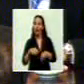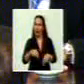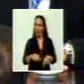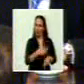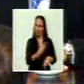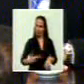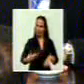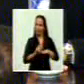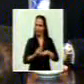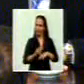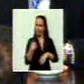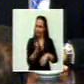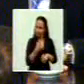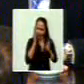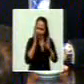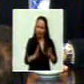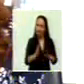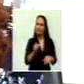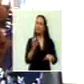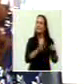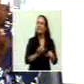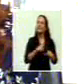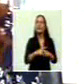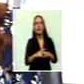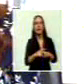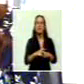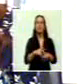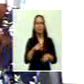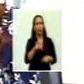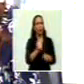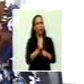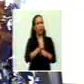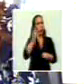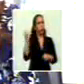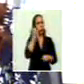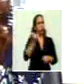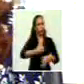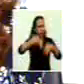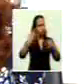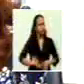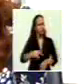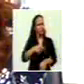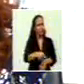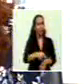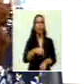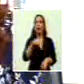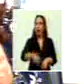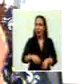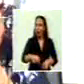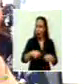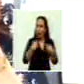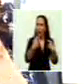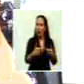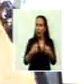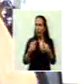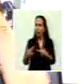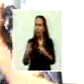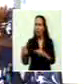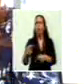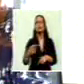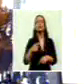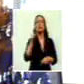gestión una, digamos, preponderancia muy importante. Hoy hemos entregado a